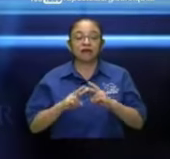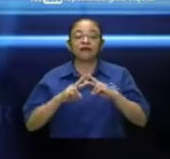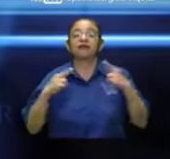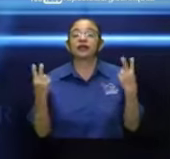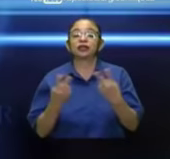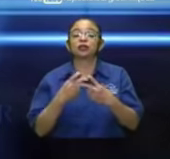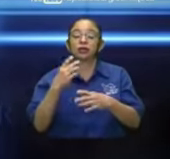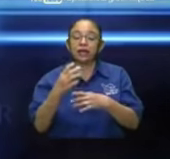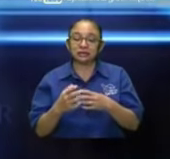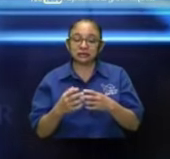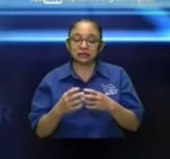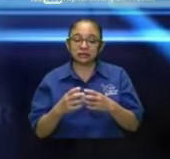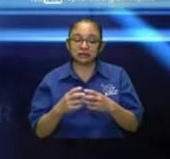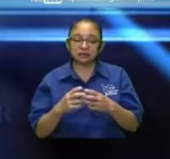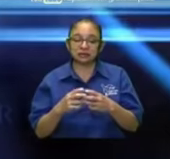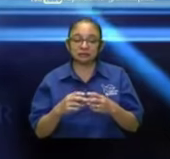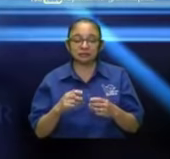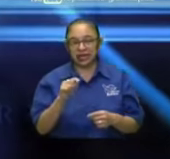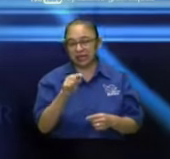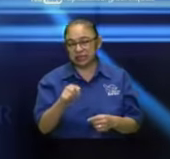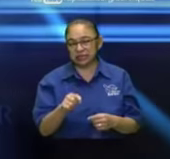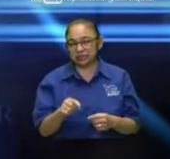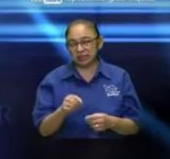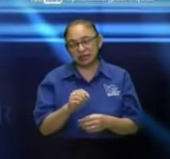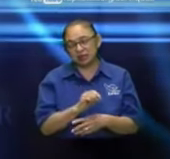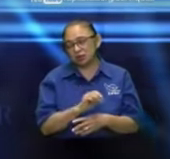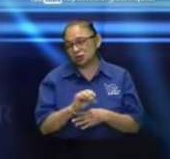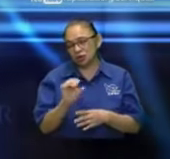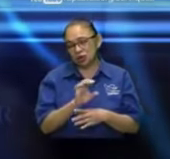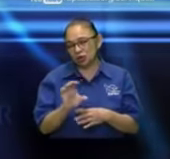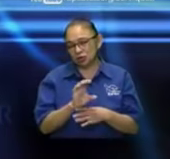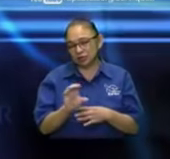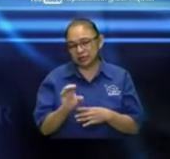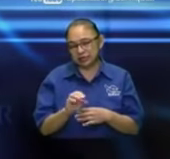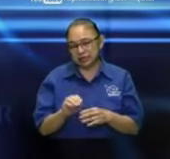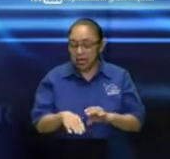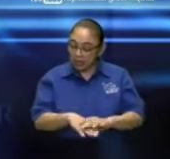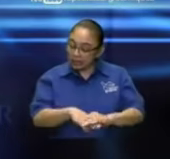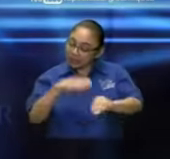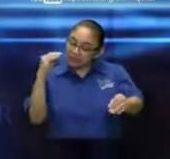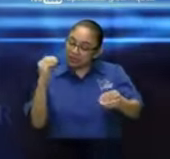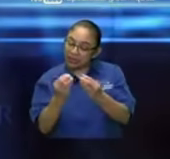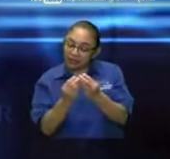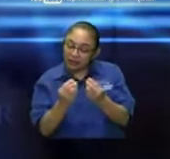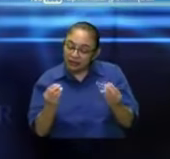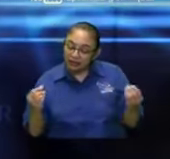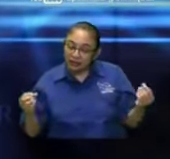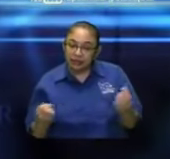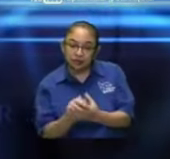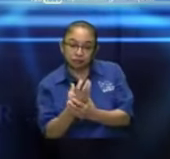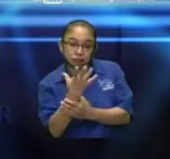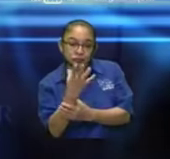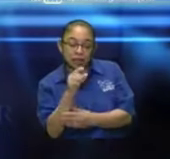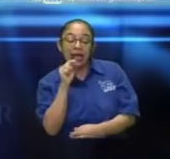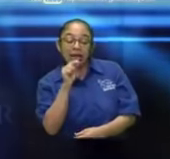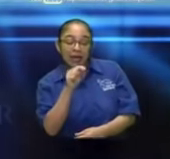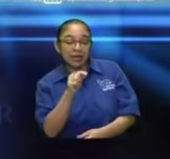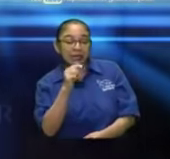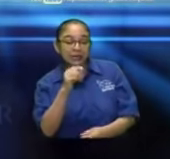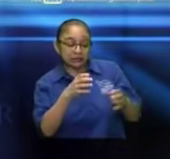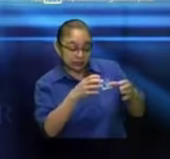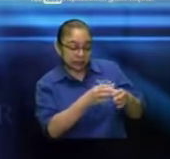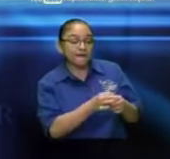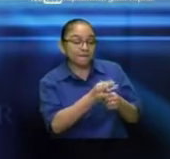esos son productos que salen de la tierra. O sea, ellos querían, no, esto ya nos